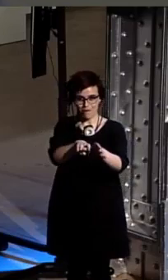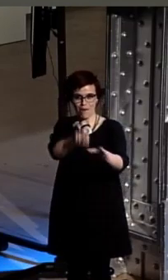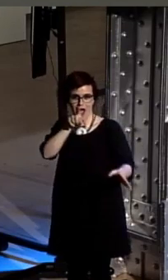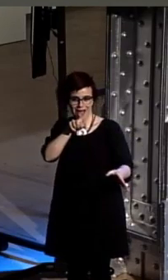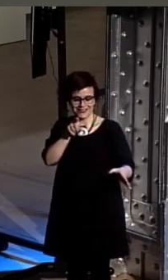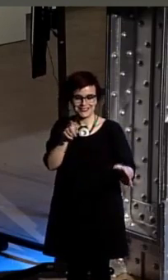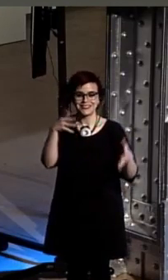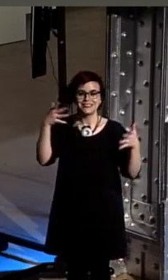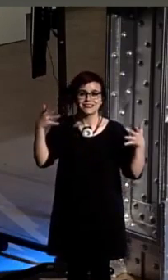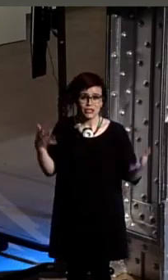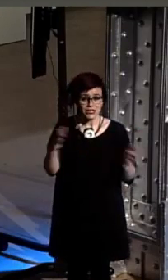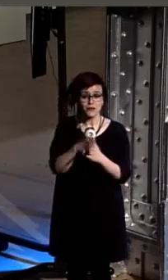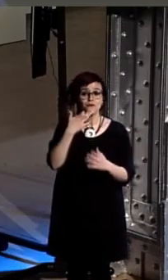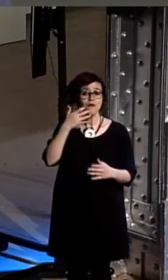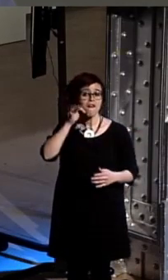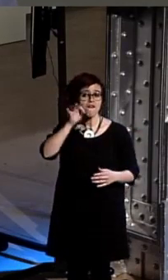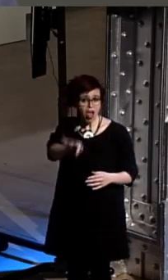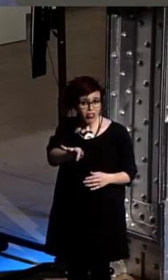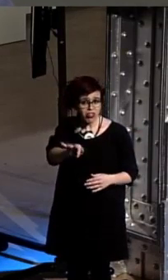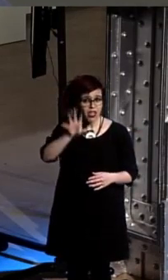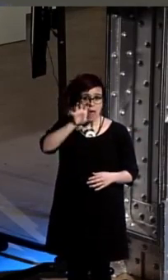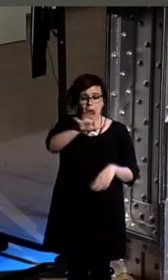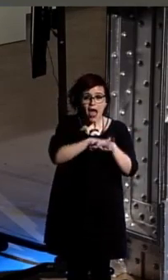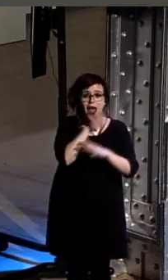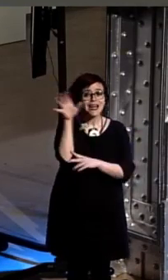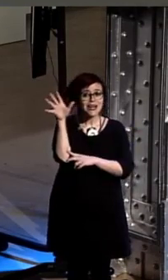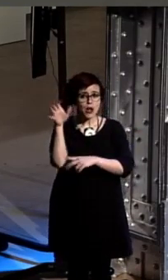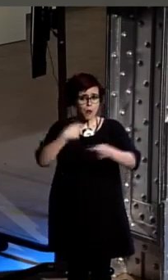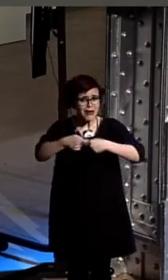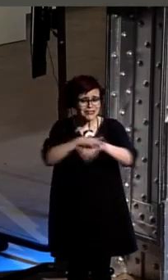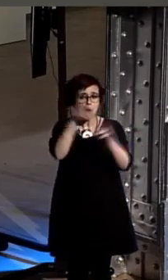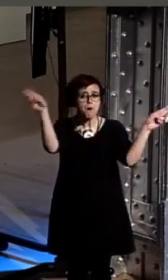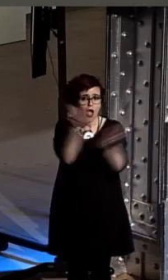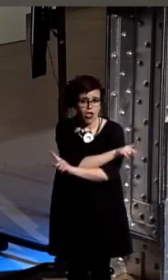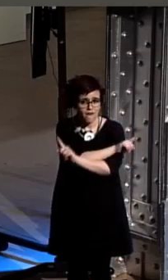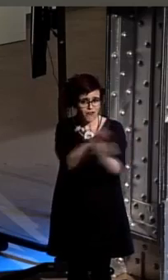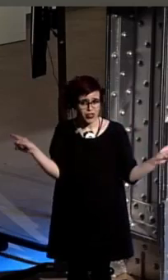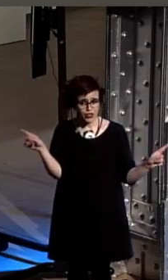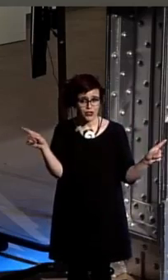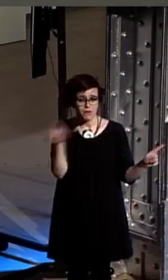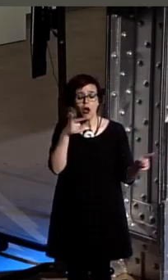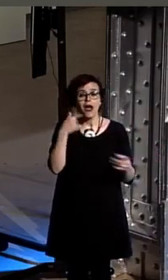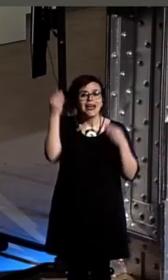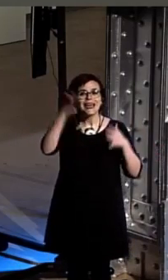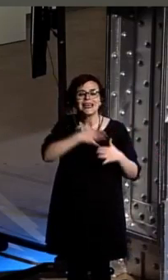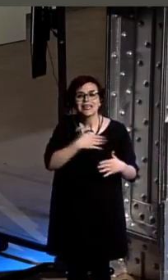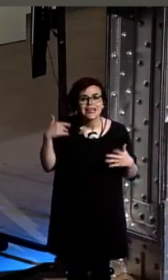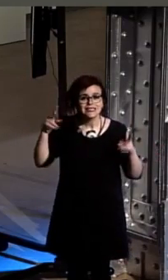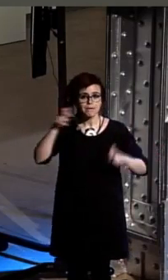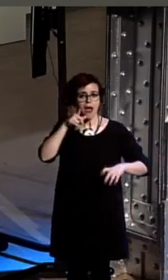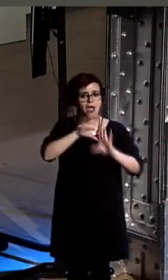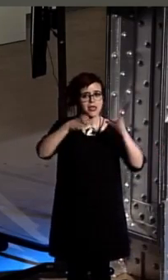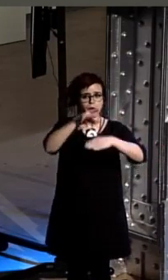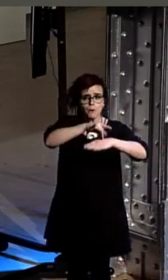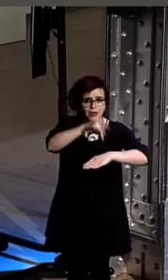de hecho, Francia ha prohibido el neuromarketing porque quieren asegurarse de que todo el equipo